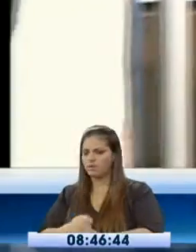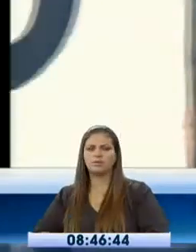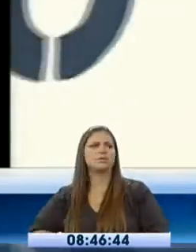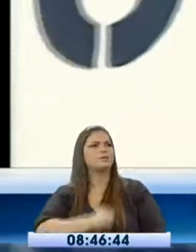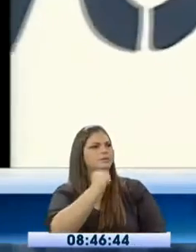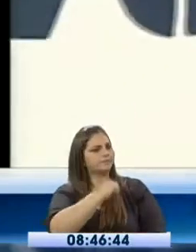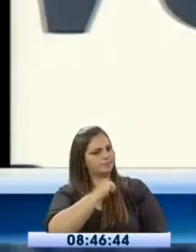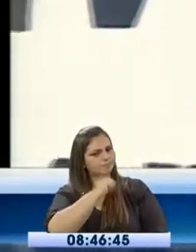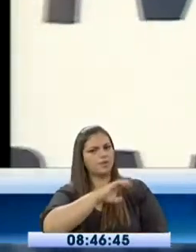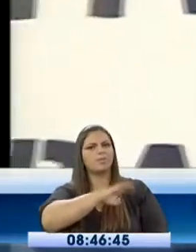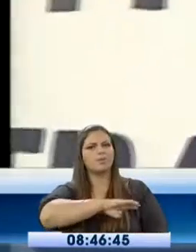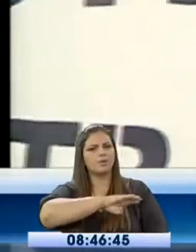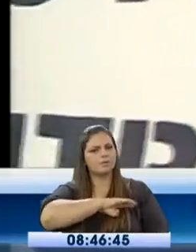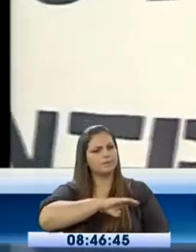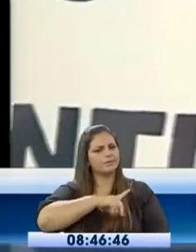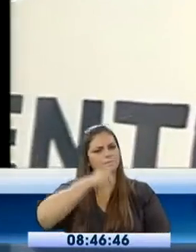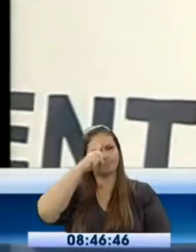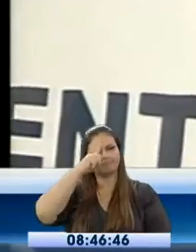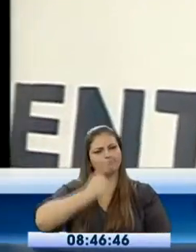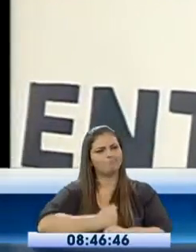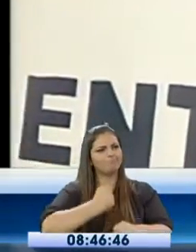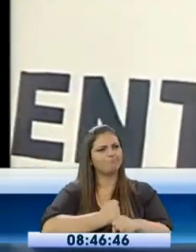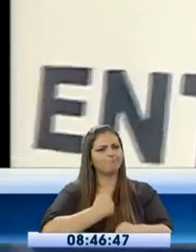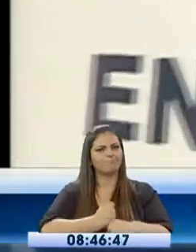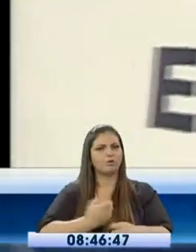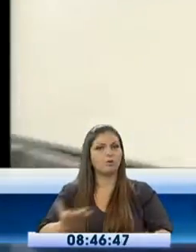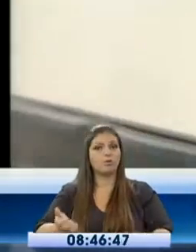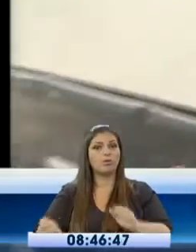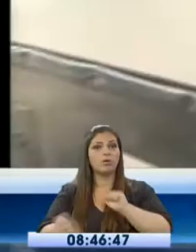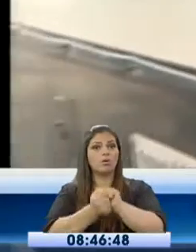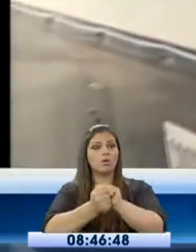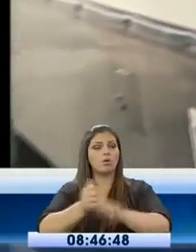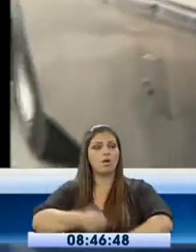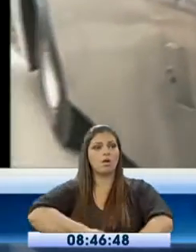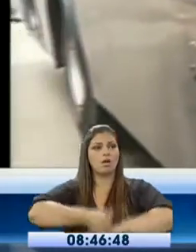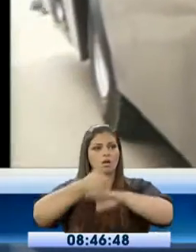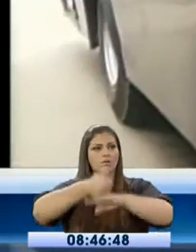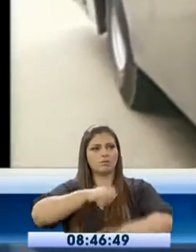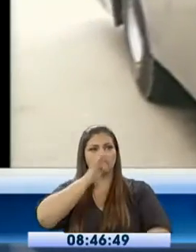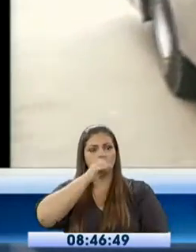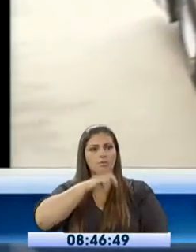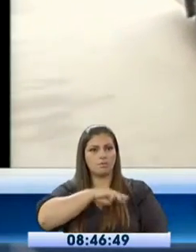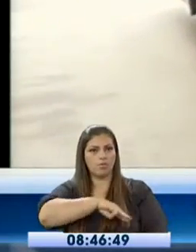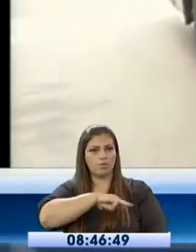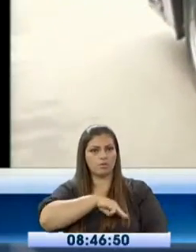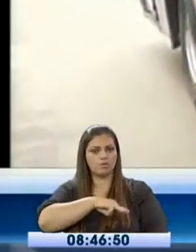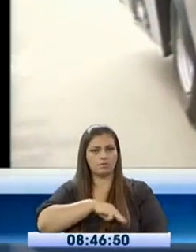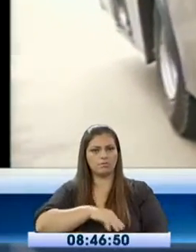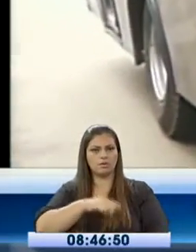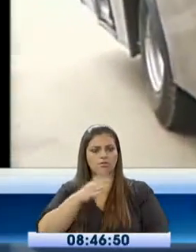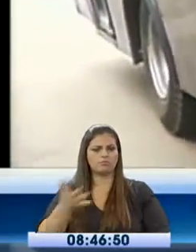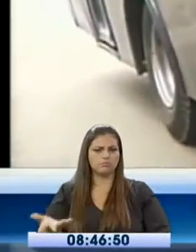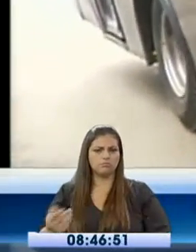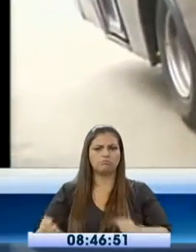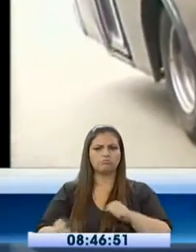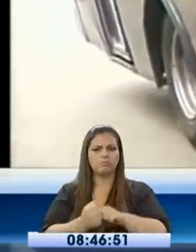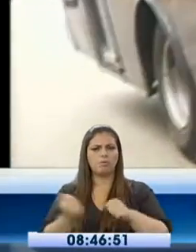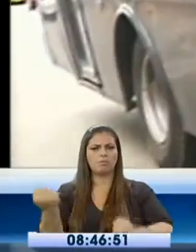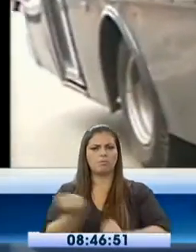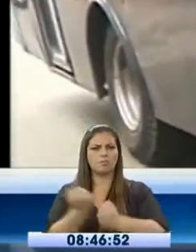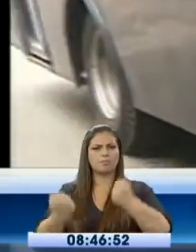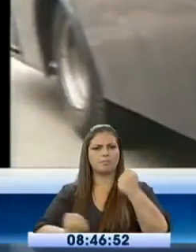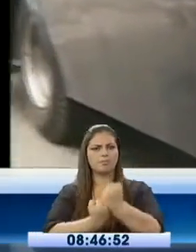trabajando directamente con los miembros civiles del ATM. Así estamos, podemos ponerles las